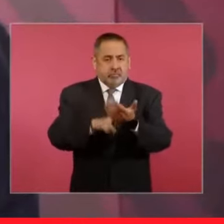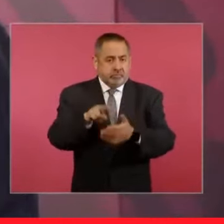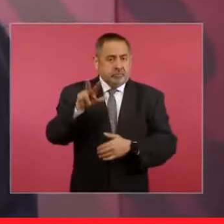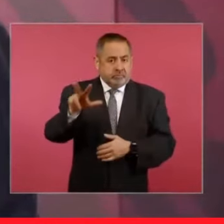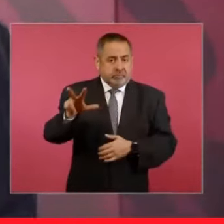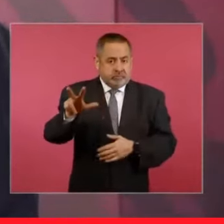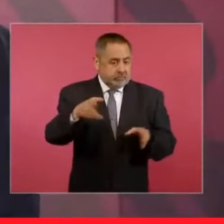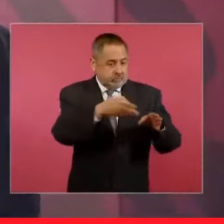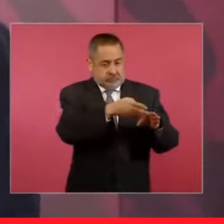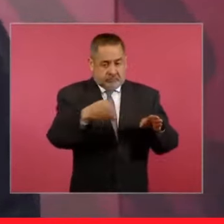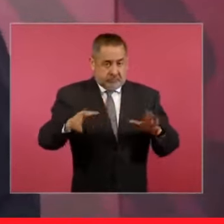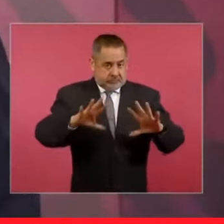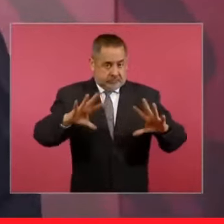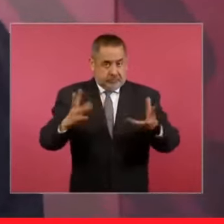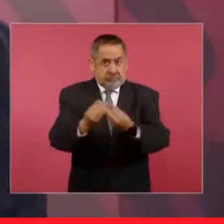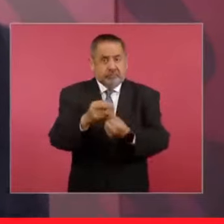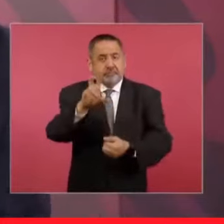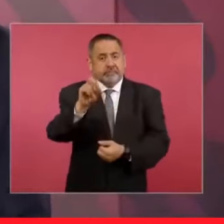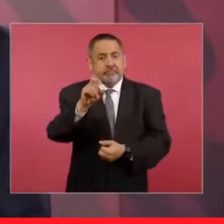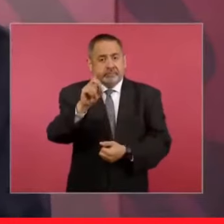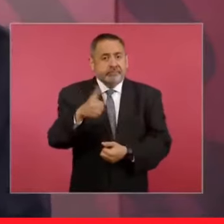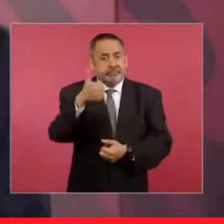28 36